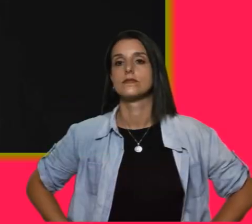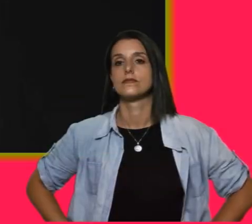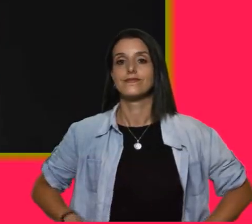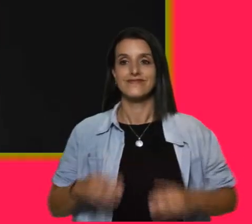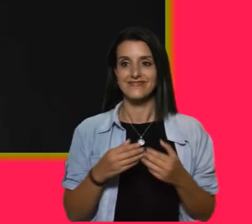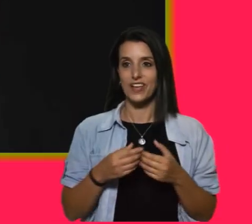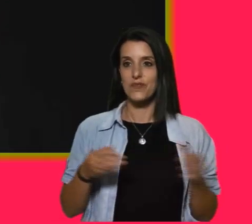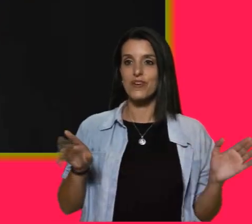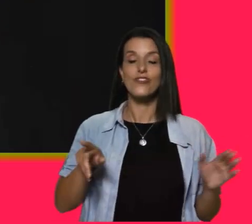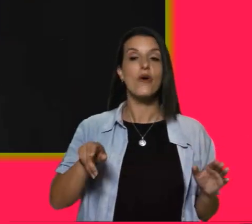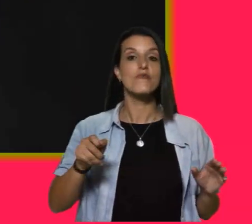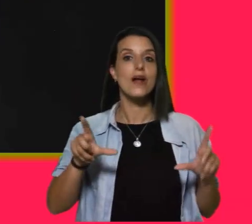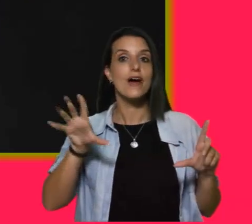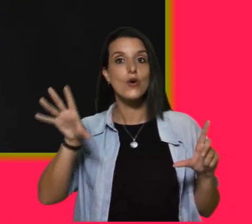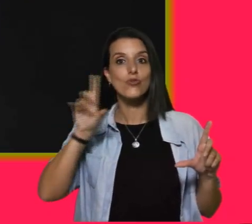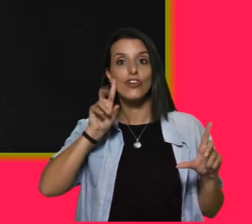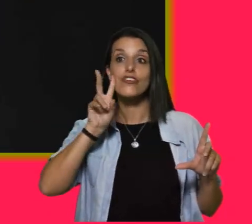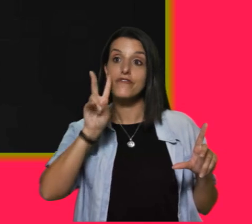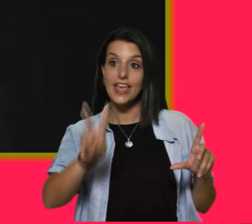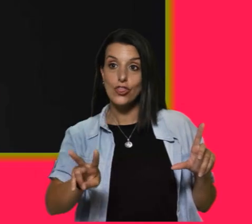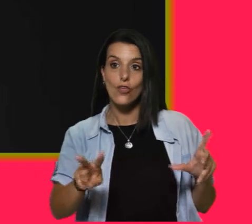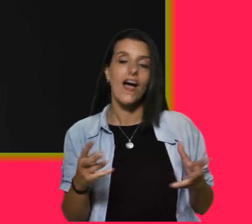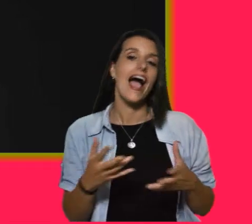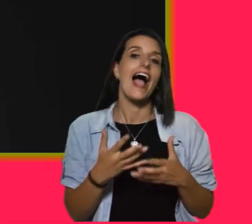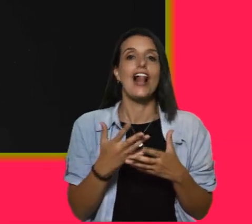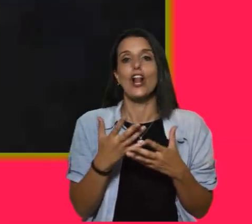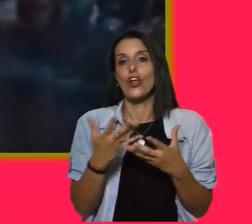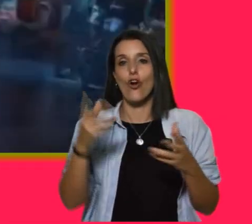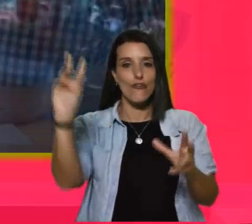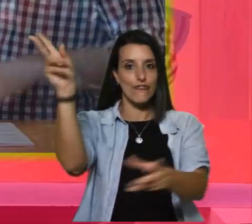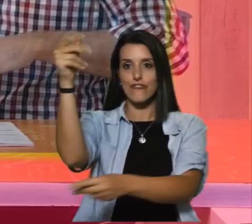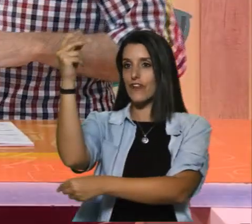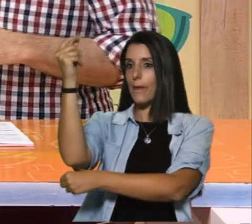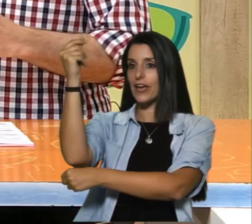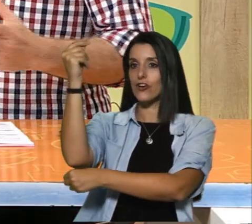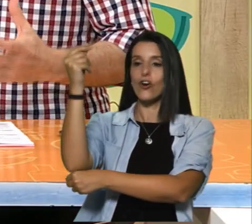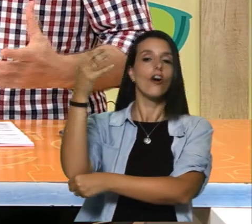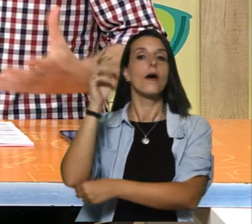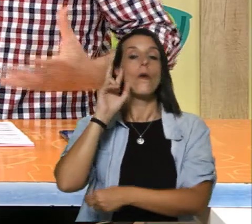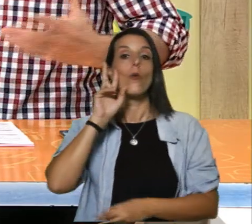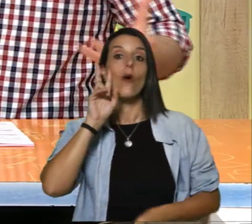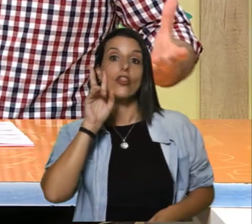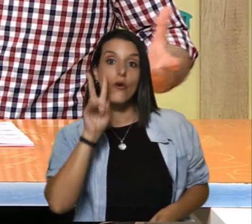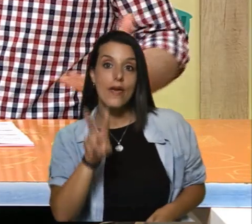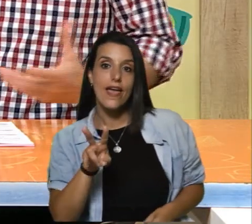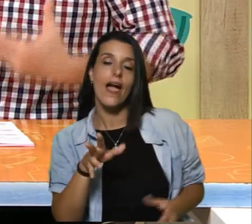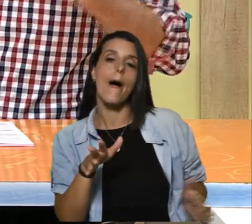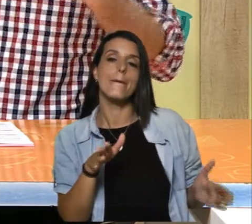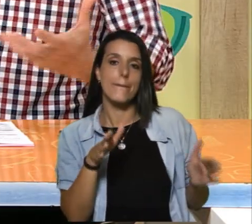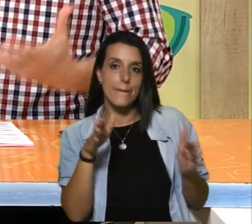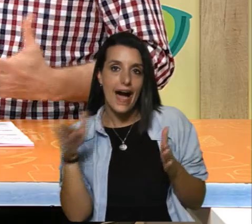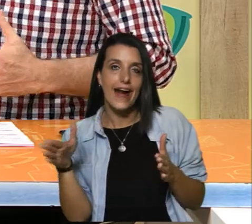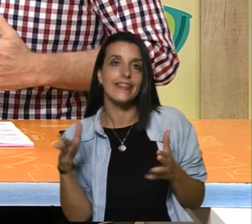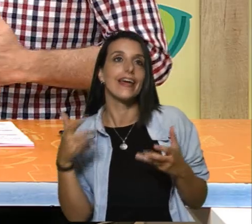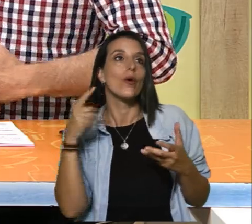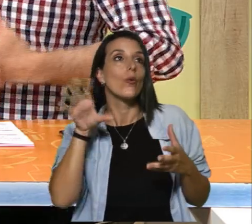El programa escuchando y viendo, porque si hay algo que tiene el flamenco es que visualmente, aparte de lo que uno